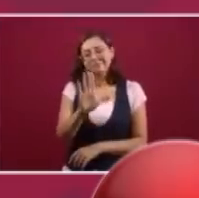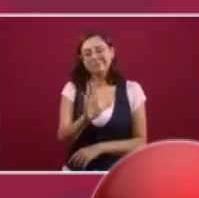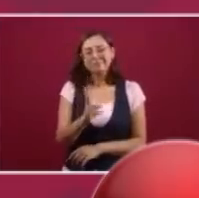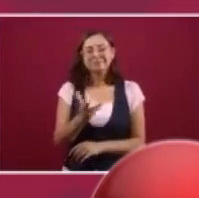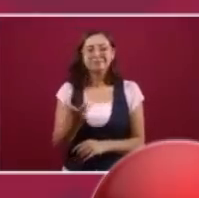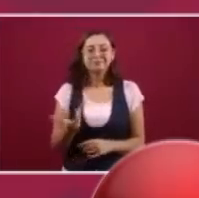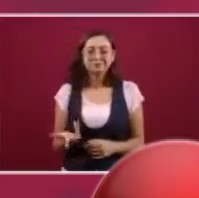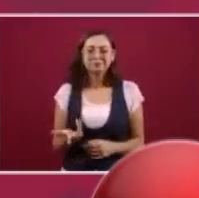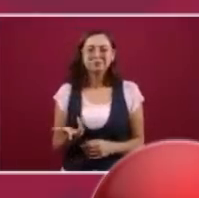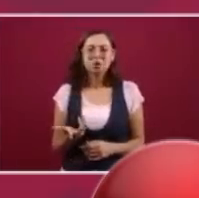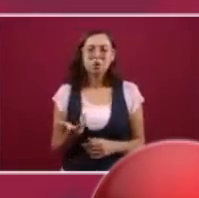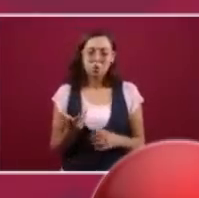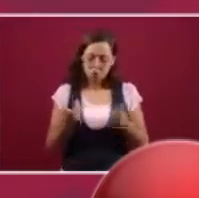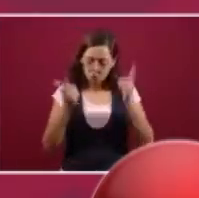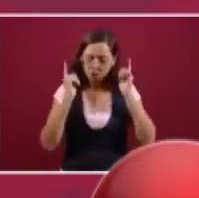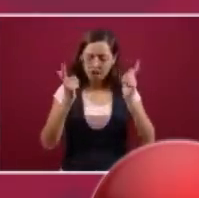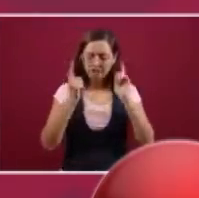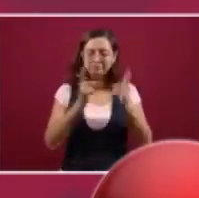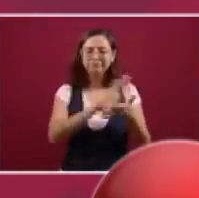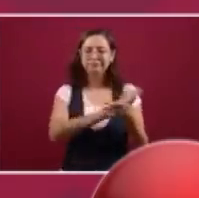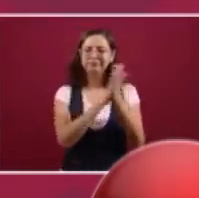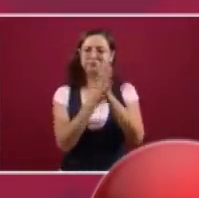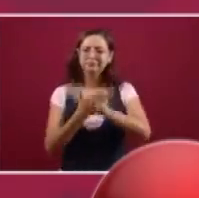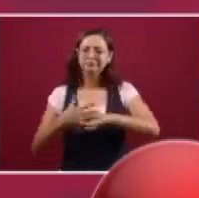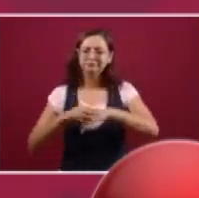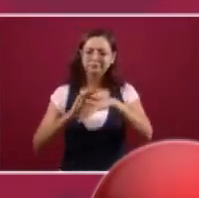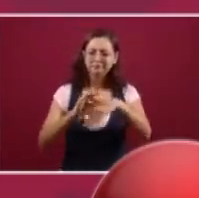que se pueda convertir en realidad.